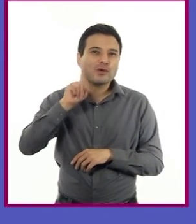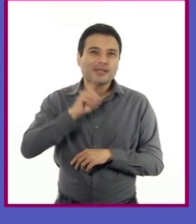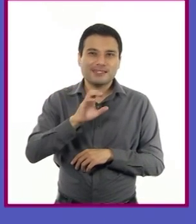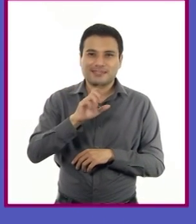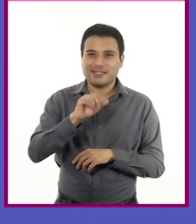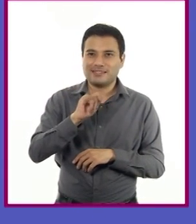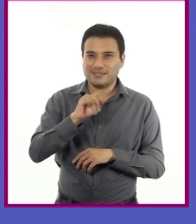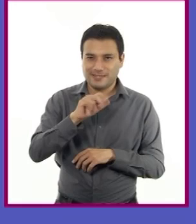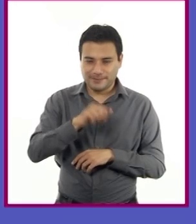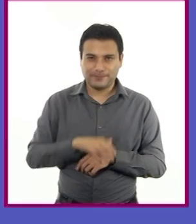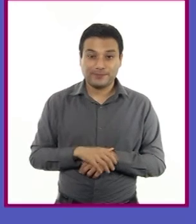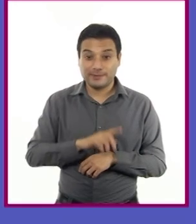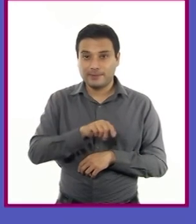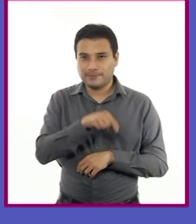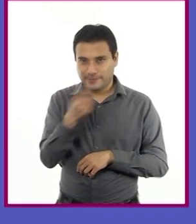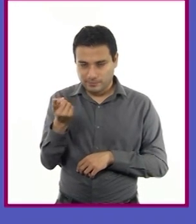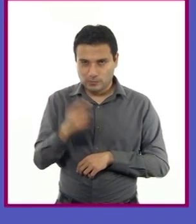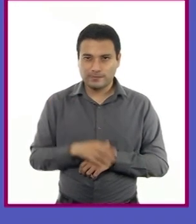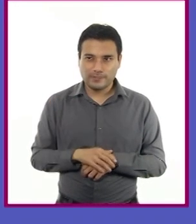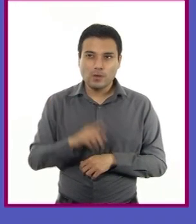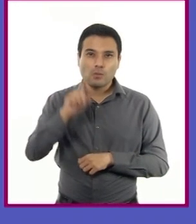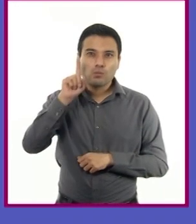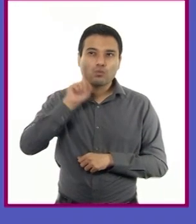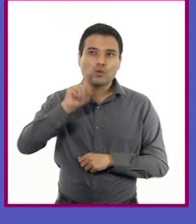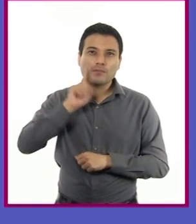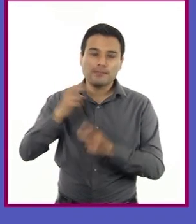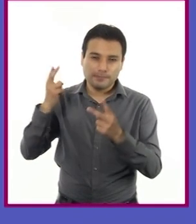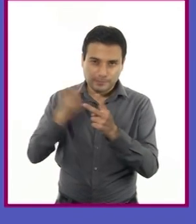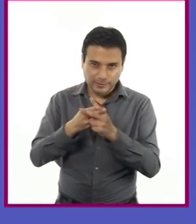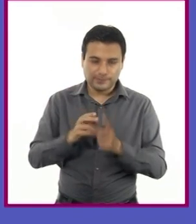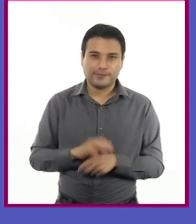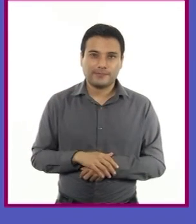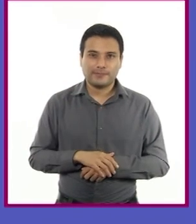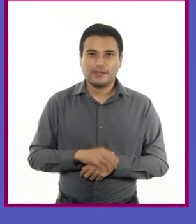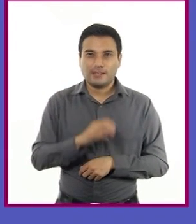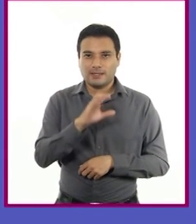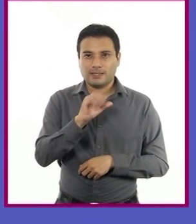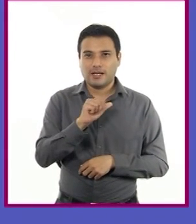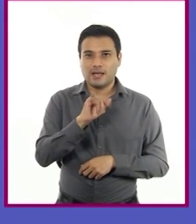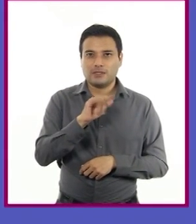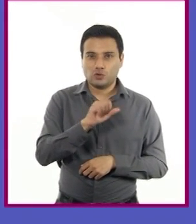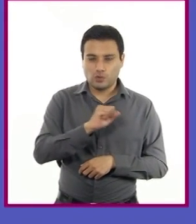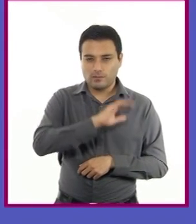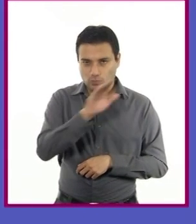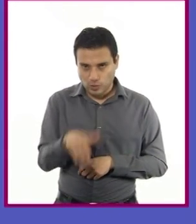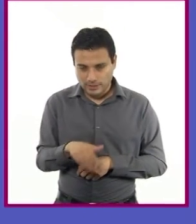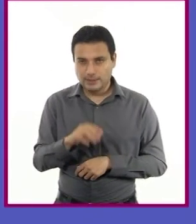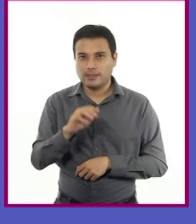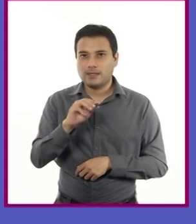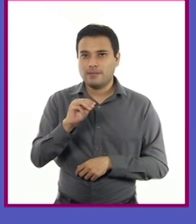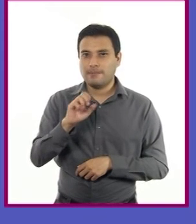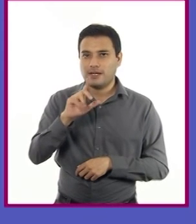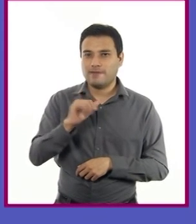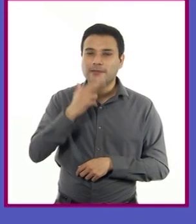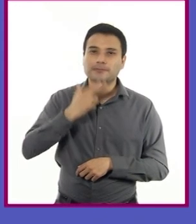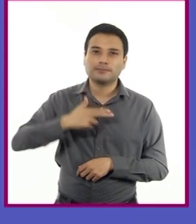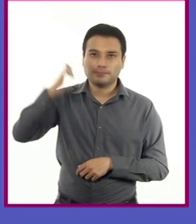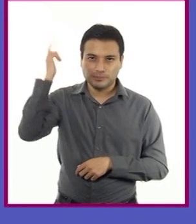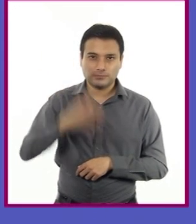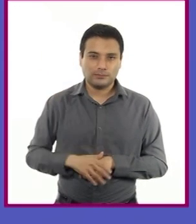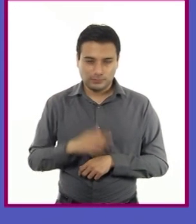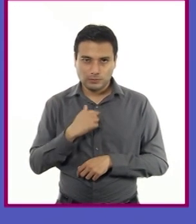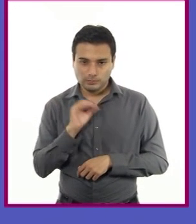lo del asesinato de Celestina, muerte de Calisto y suicidio de Melibea, pues colocaré